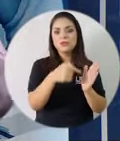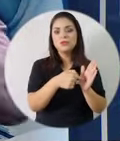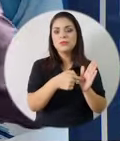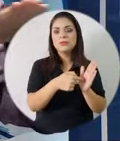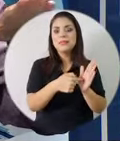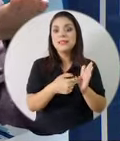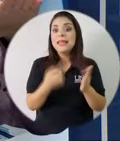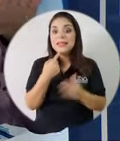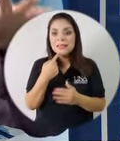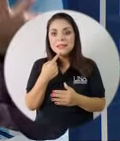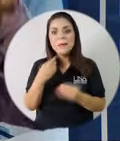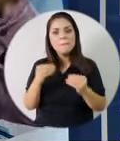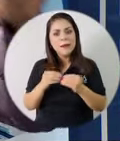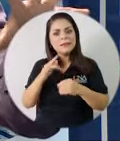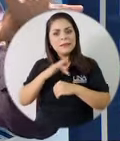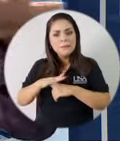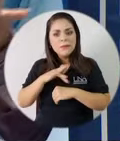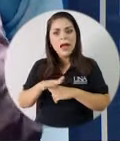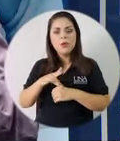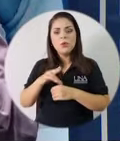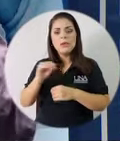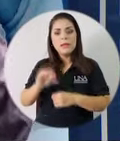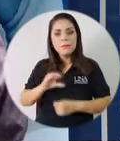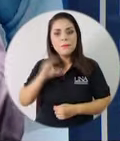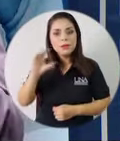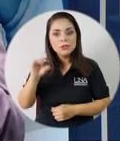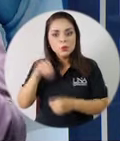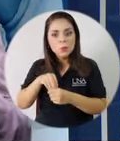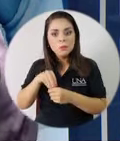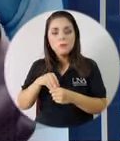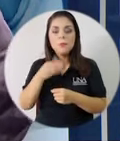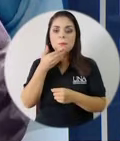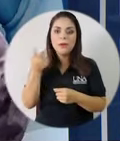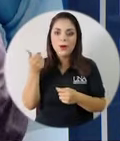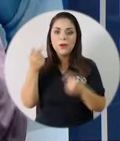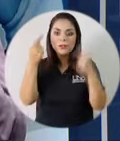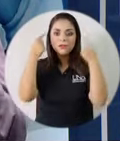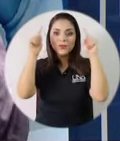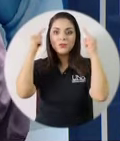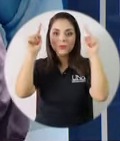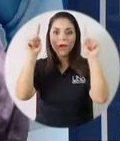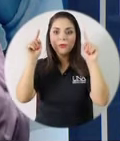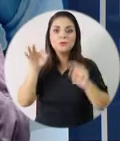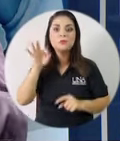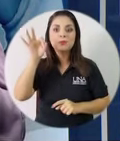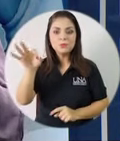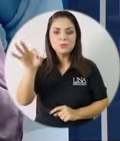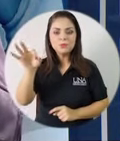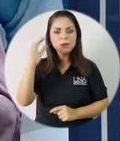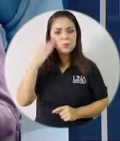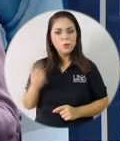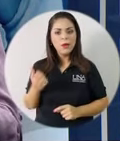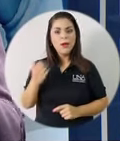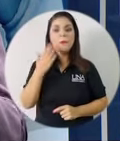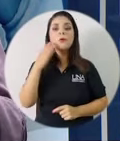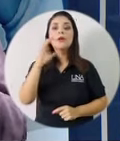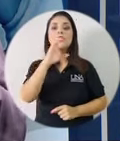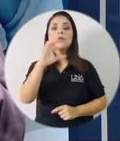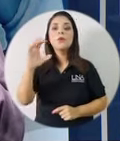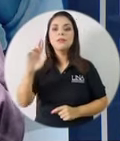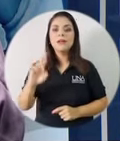entre más temprana es la inversión, mejores resultados se logra. ¿Por qué? Porque Costa Rica más bien ha tenido una actitud